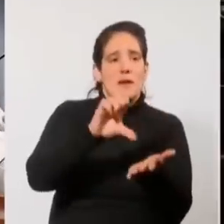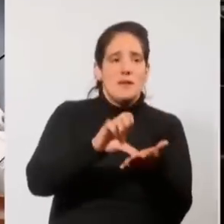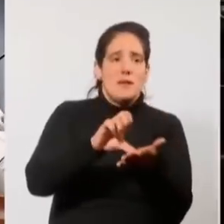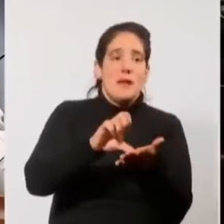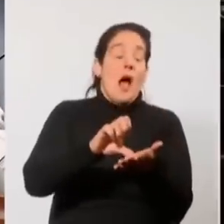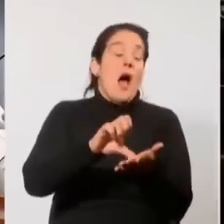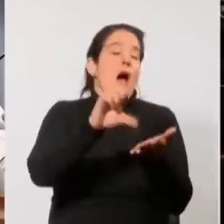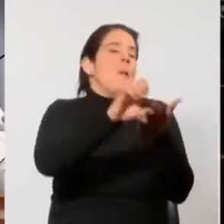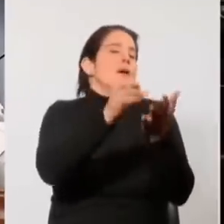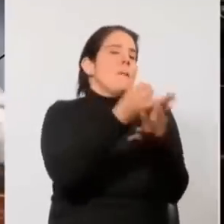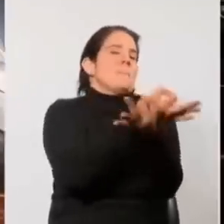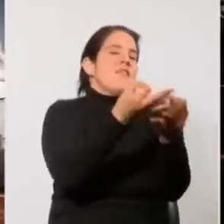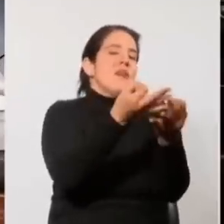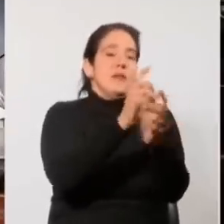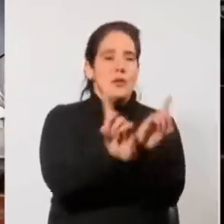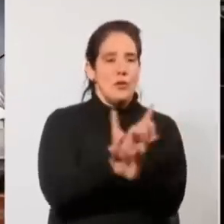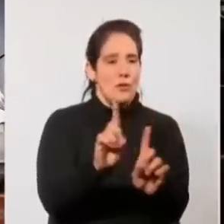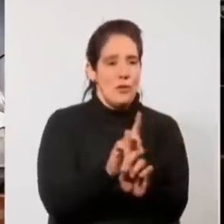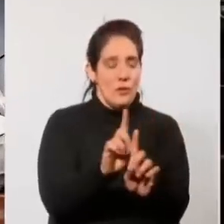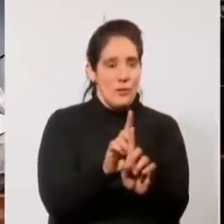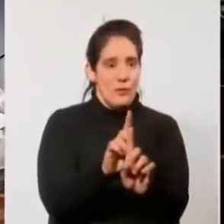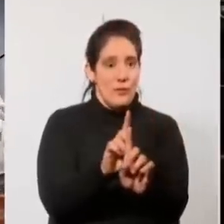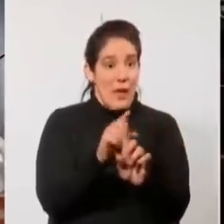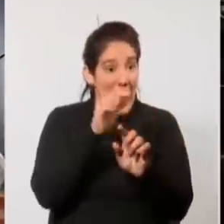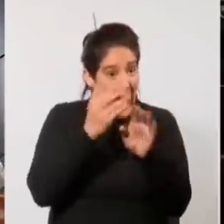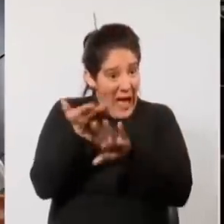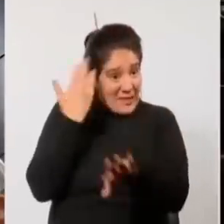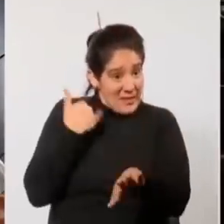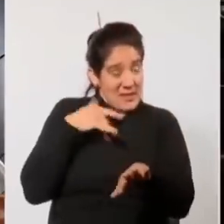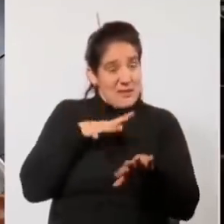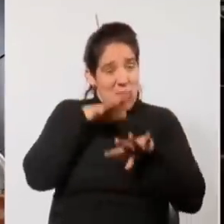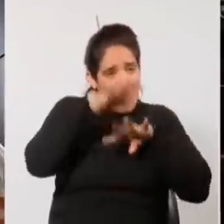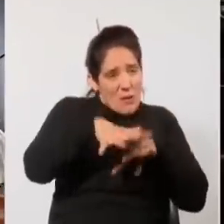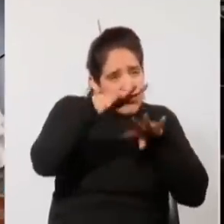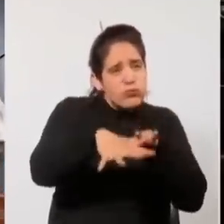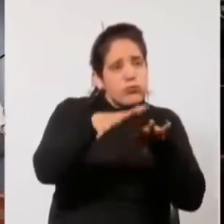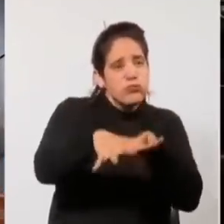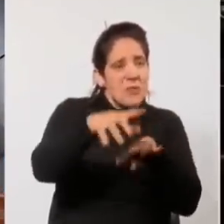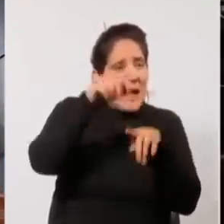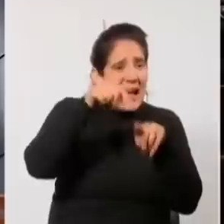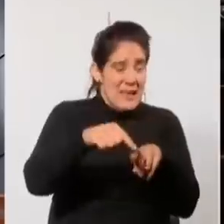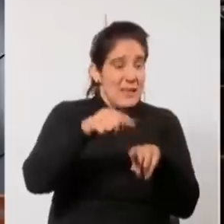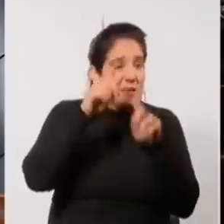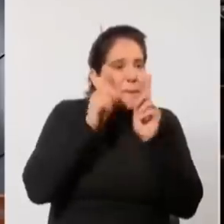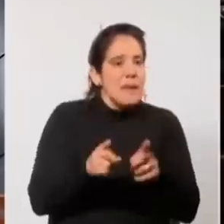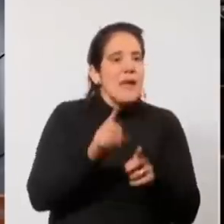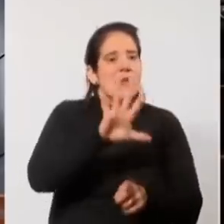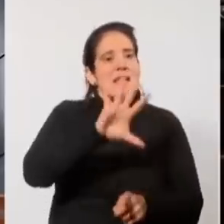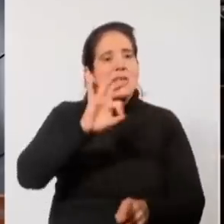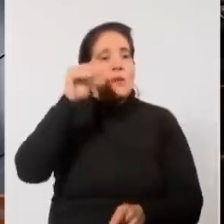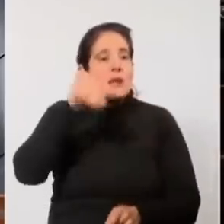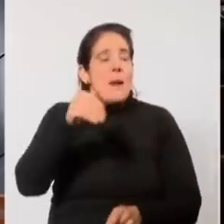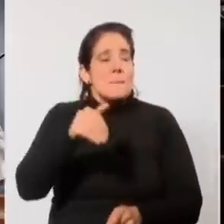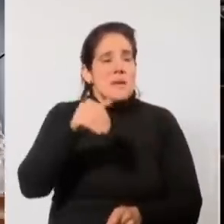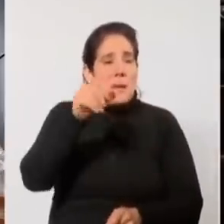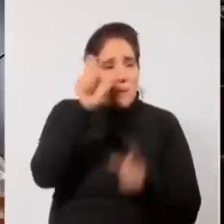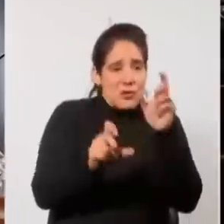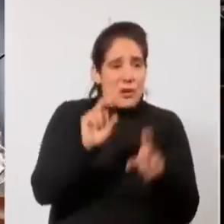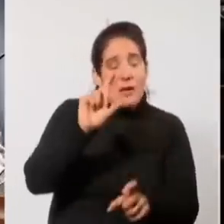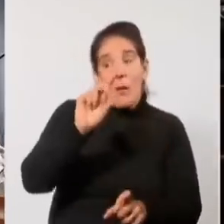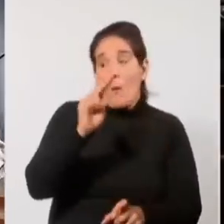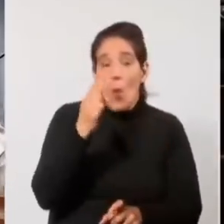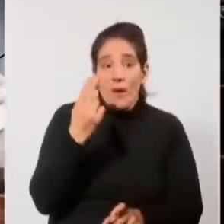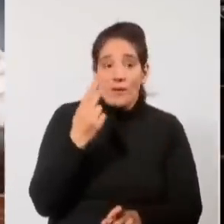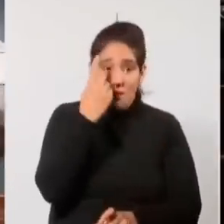de Venezuela. En ese Caracazo y antes del Caracazo había 50.000 asesinatos por año en